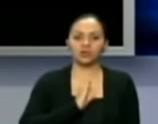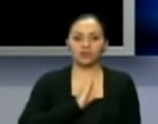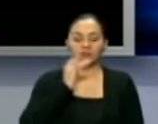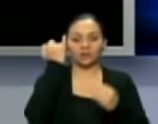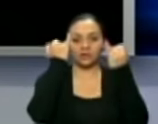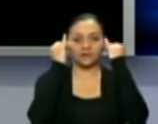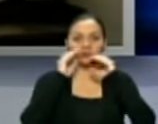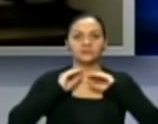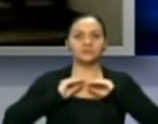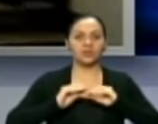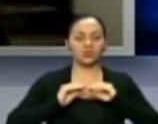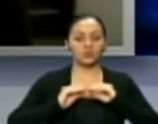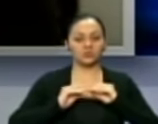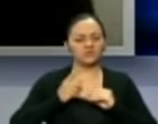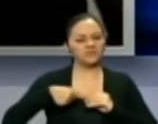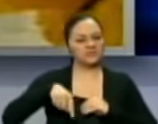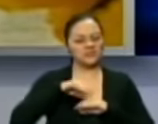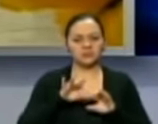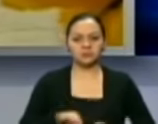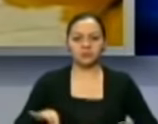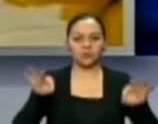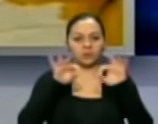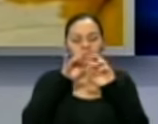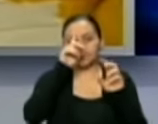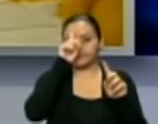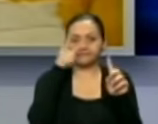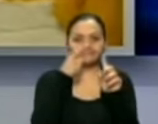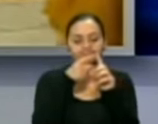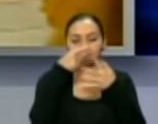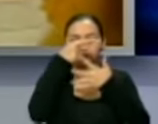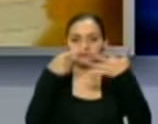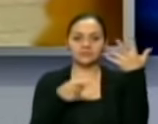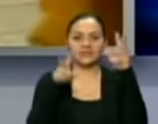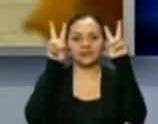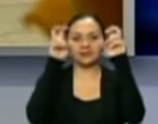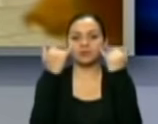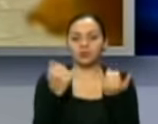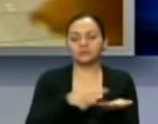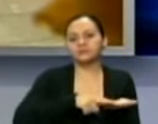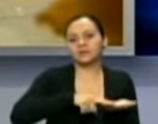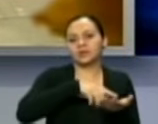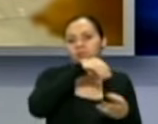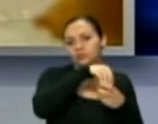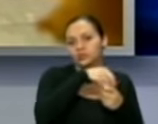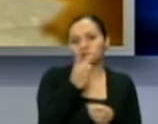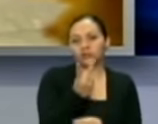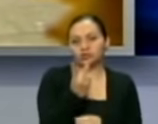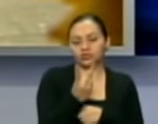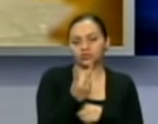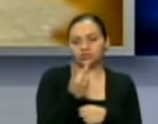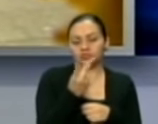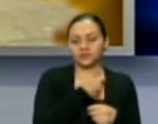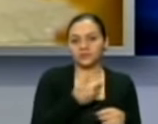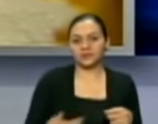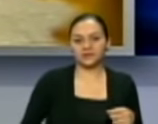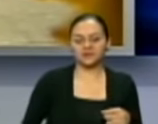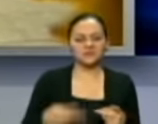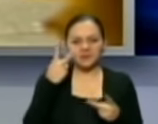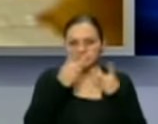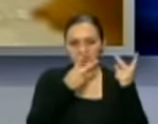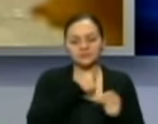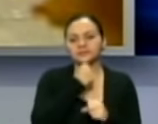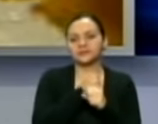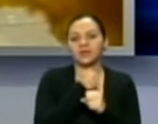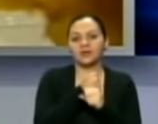en ciencia, es lo que se abordará precisamente en esta cita binacional, en esta visita de trabajo de